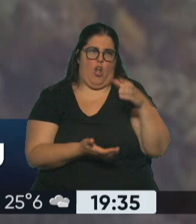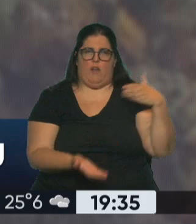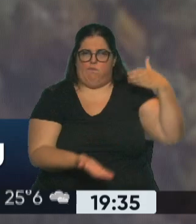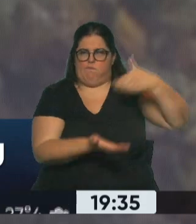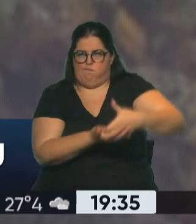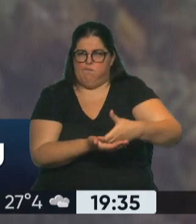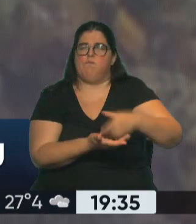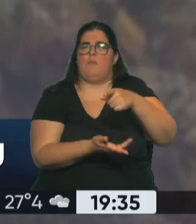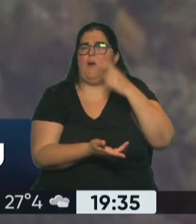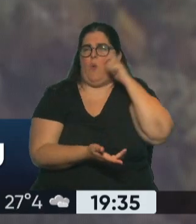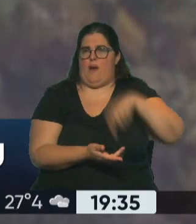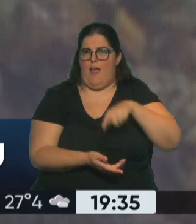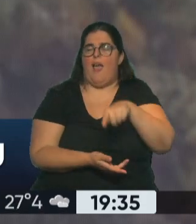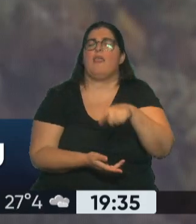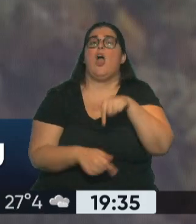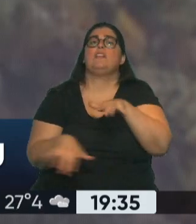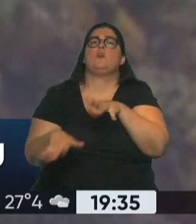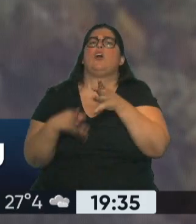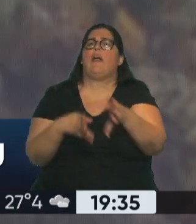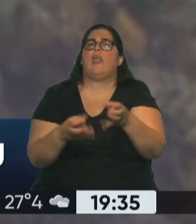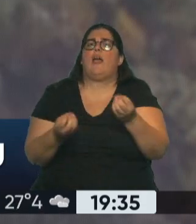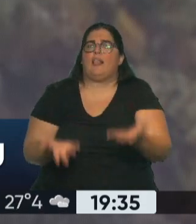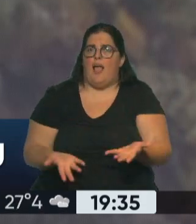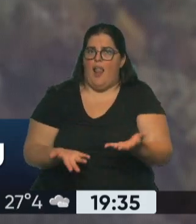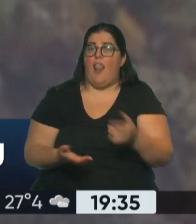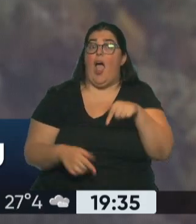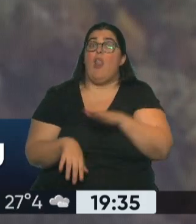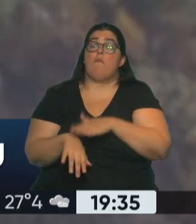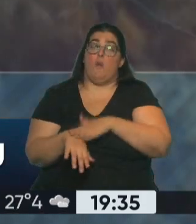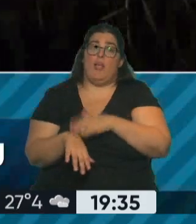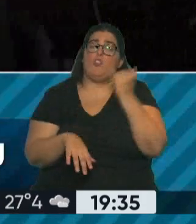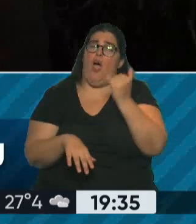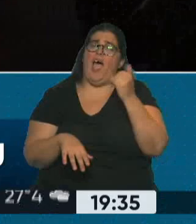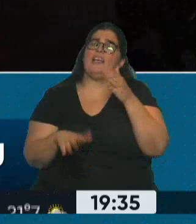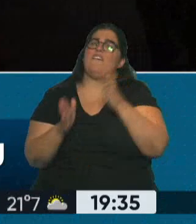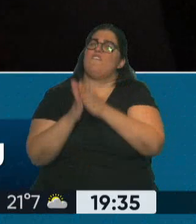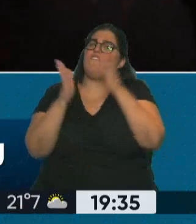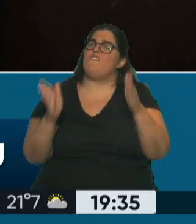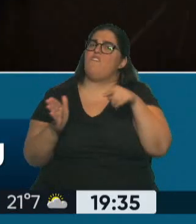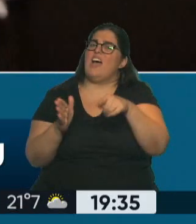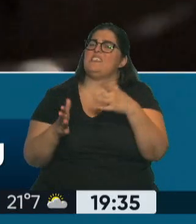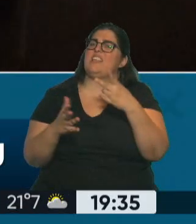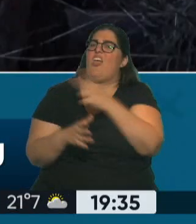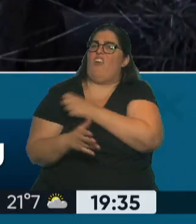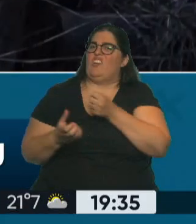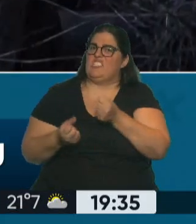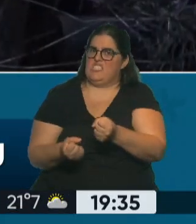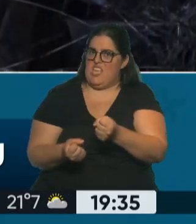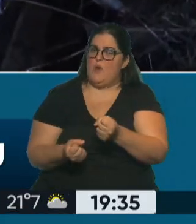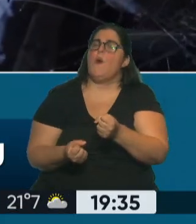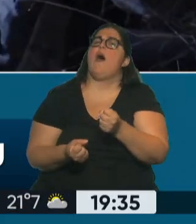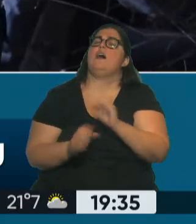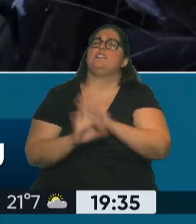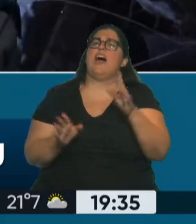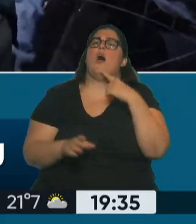en este momento? Bueno, se habla que ya están en una fase defensiva, que Rusia ya podría quedarse con parte de lo que es el Donbass, que